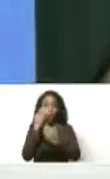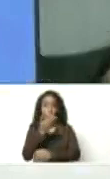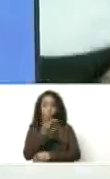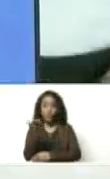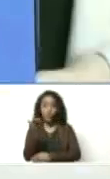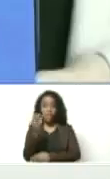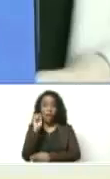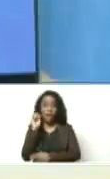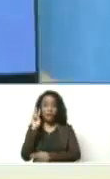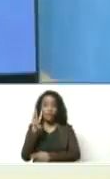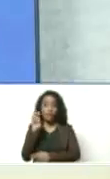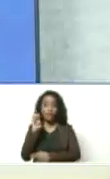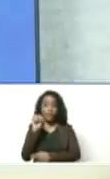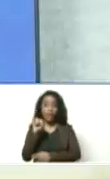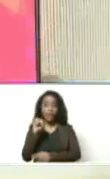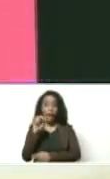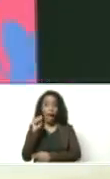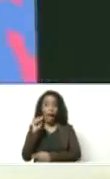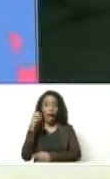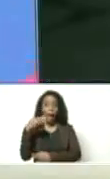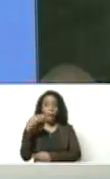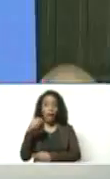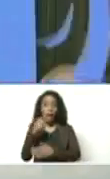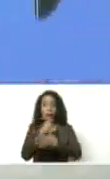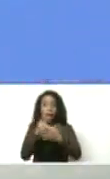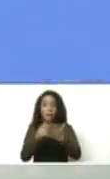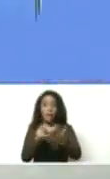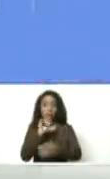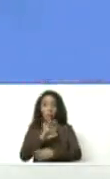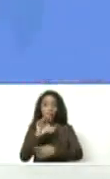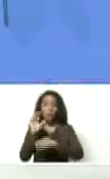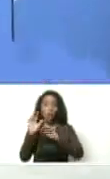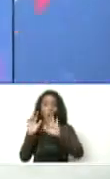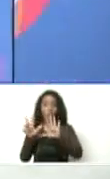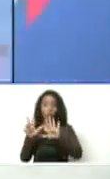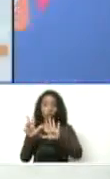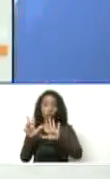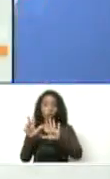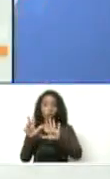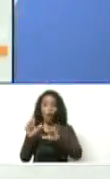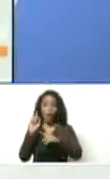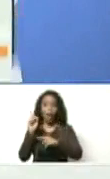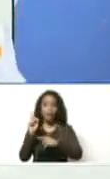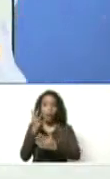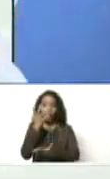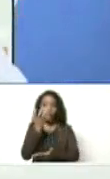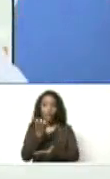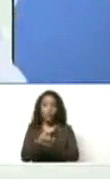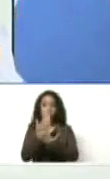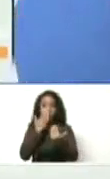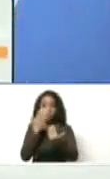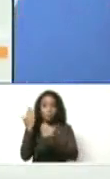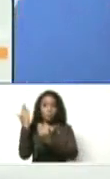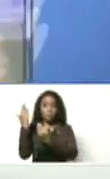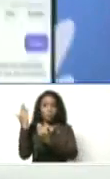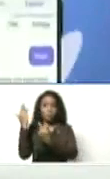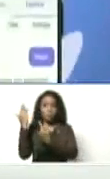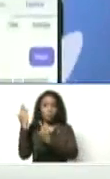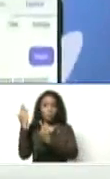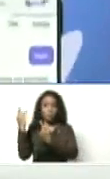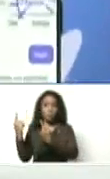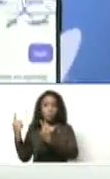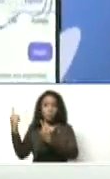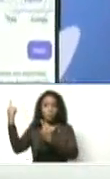en el Benap, en la línea 58 del Benap APP, Ben APP, en el